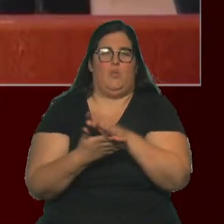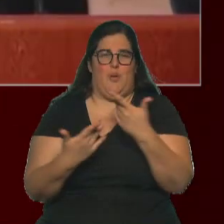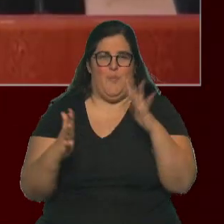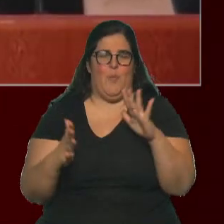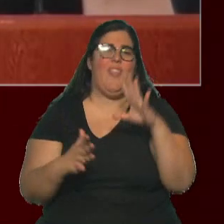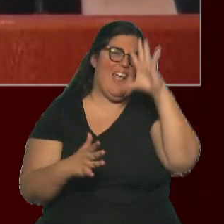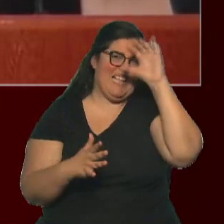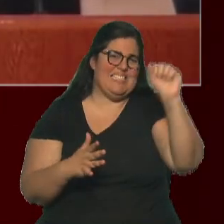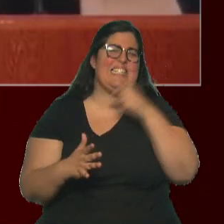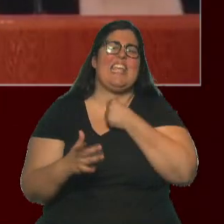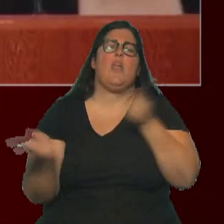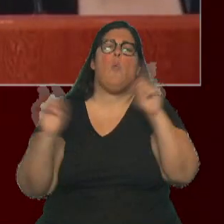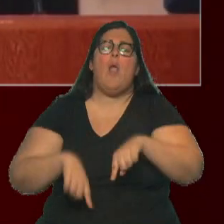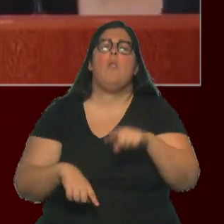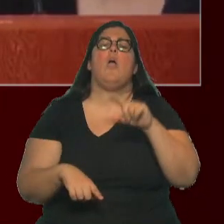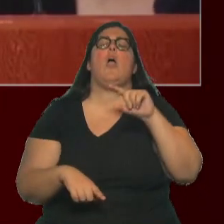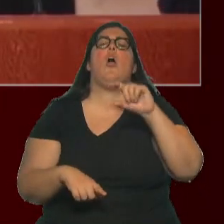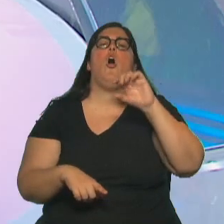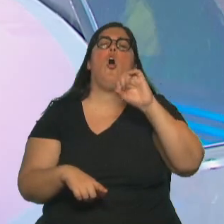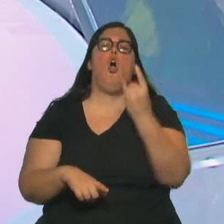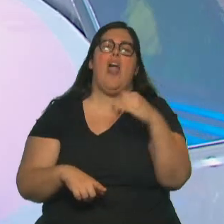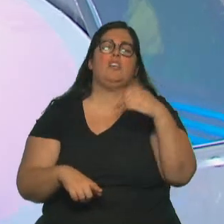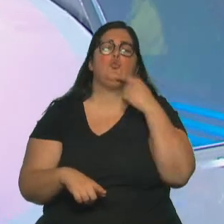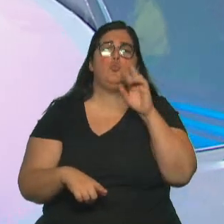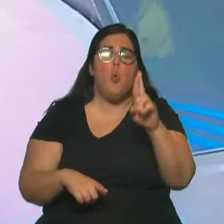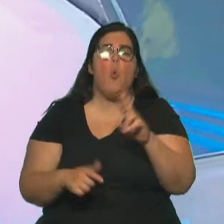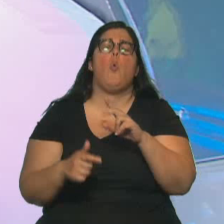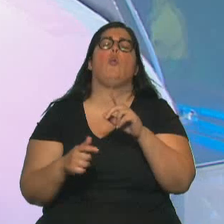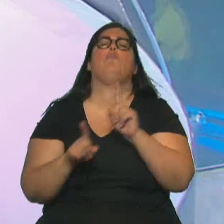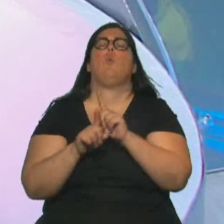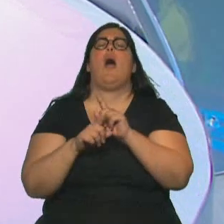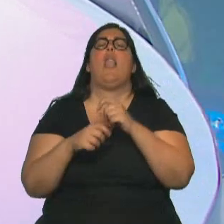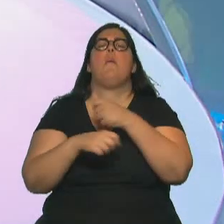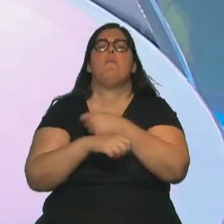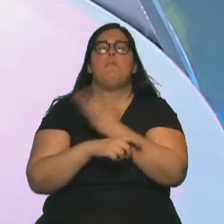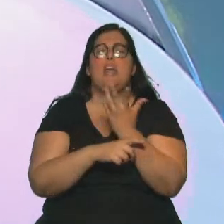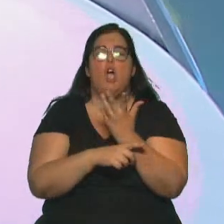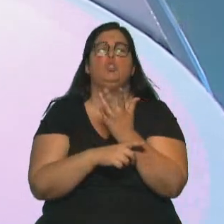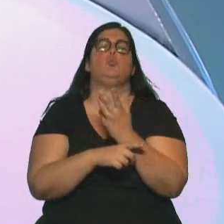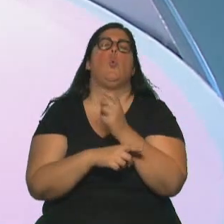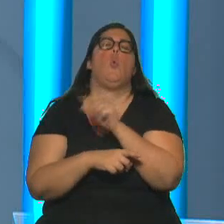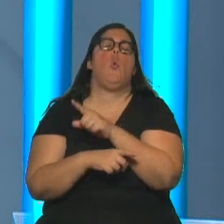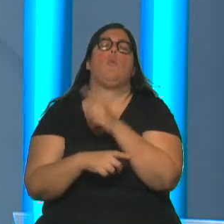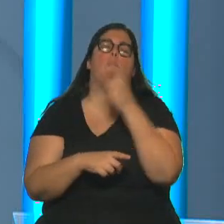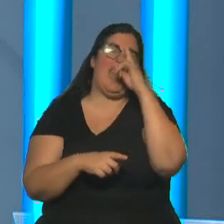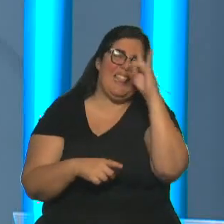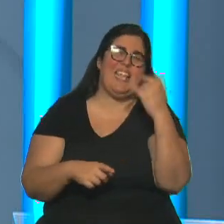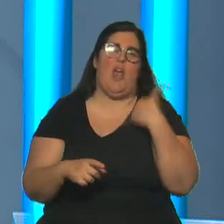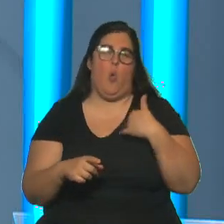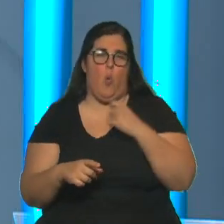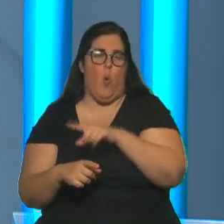reactivar la UNASUR, que plantea el foco con los miembros del Mercosur como algo central. Estamos hablando de Argentina, Uruguay